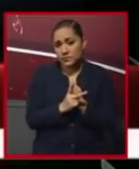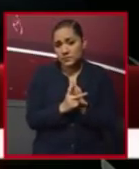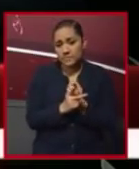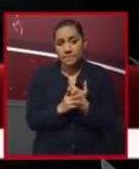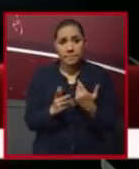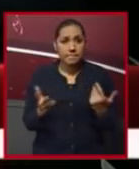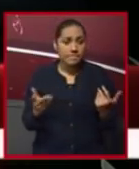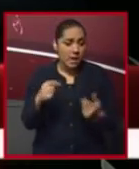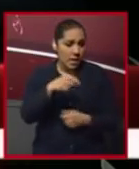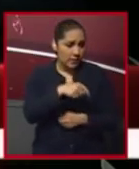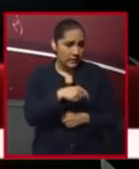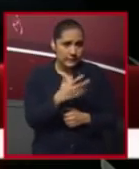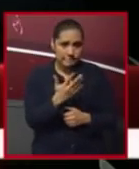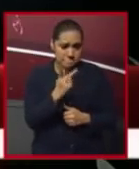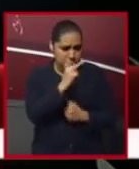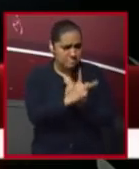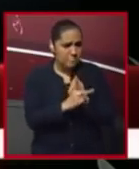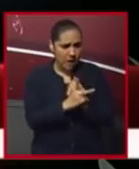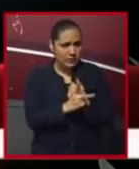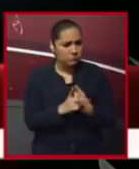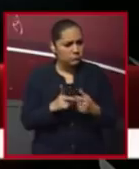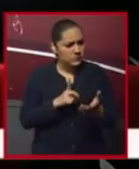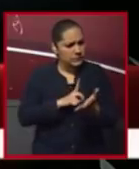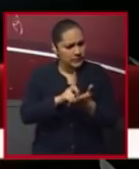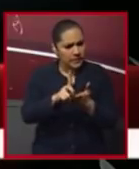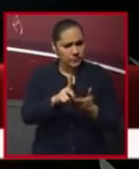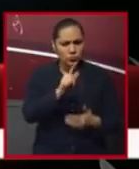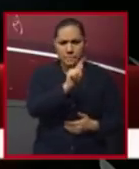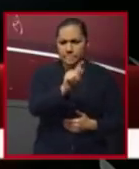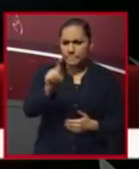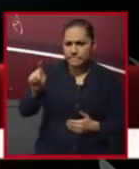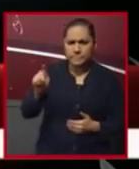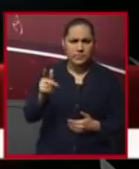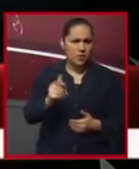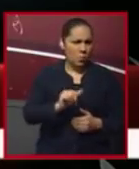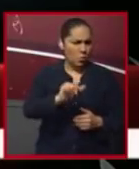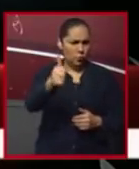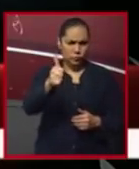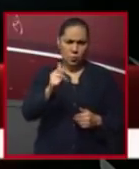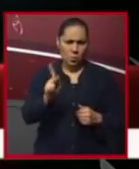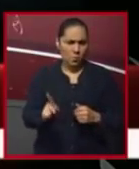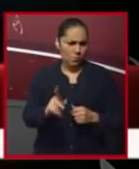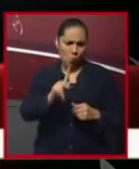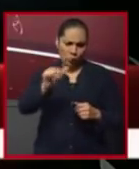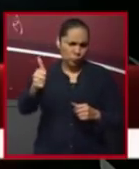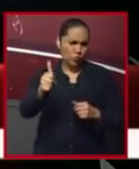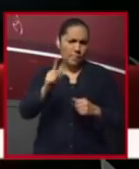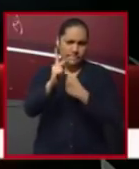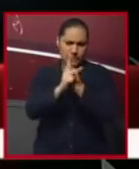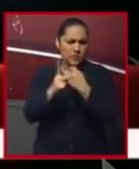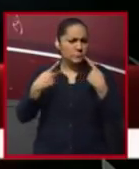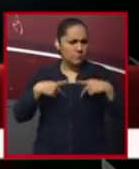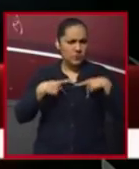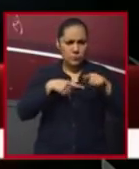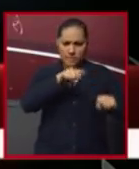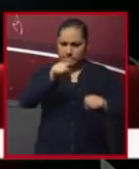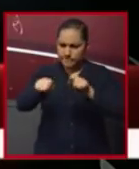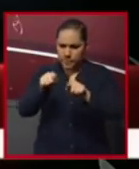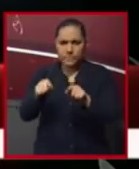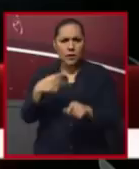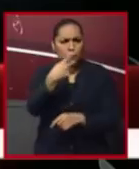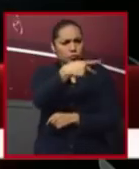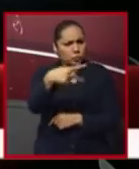ente respetuoso de los derechos humanos de los demás pueblos, al estar en nuestra Constitución, al estar en la Ley de Migración, al